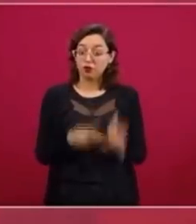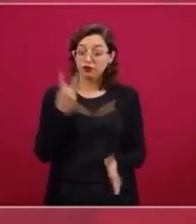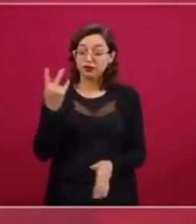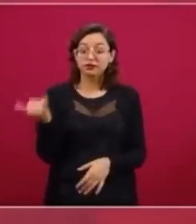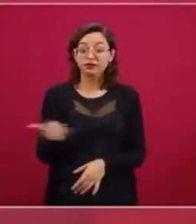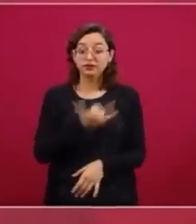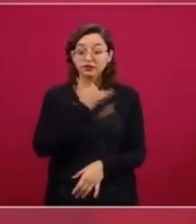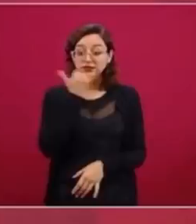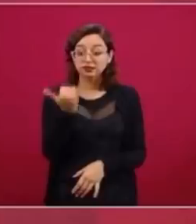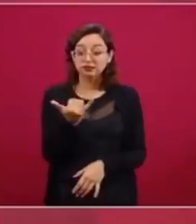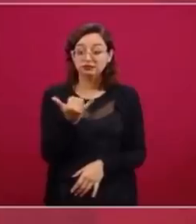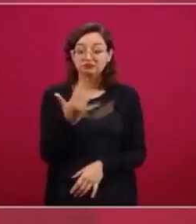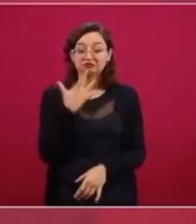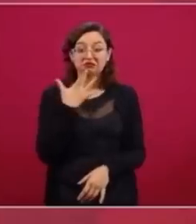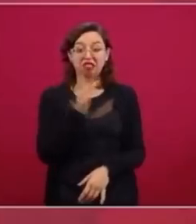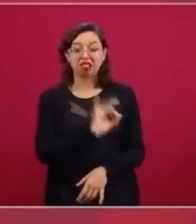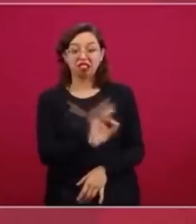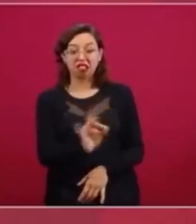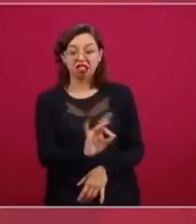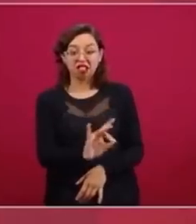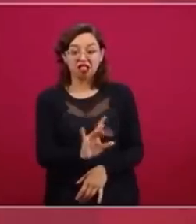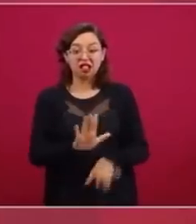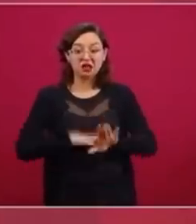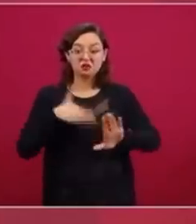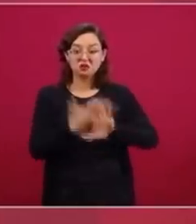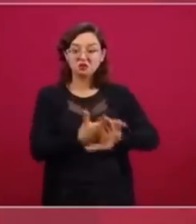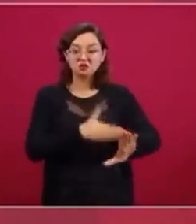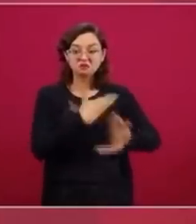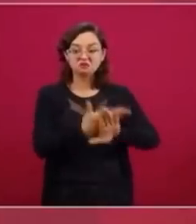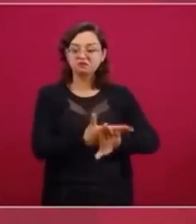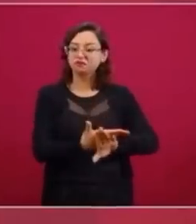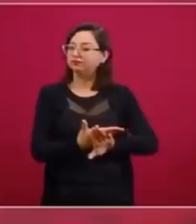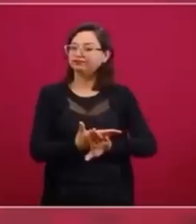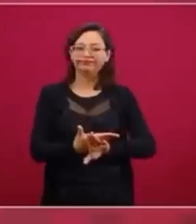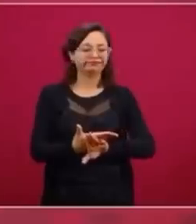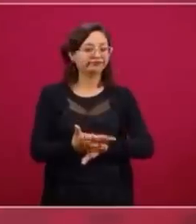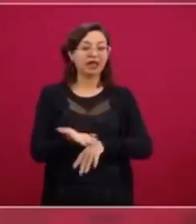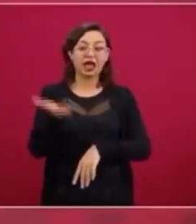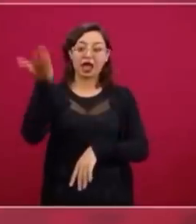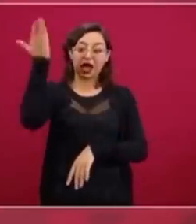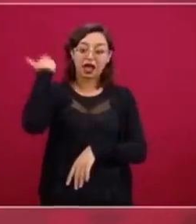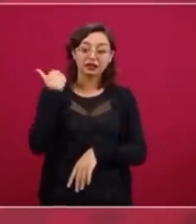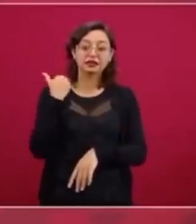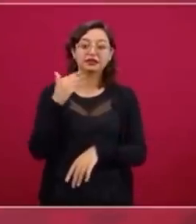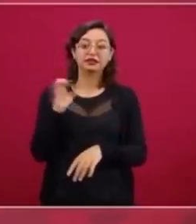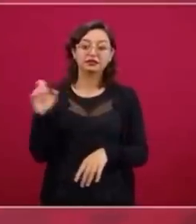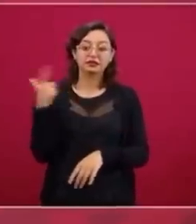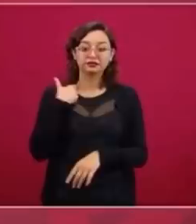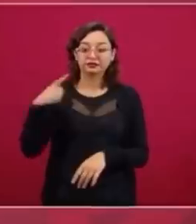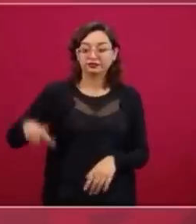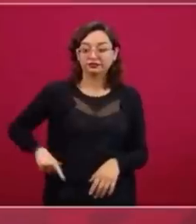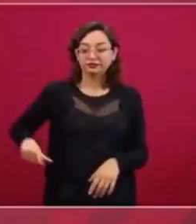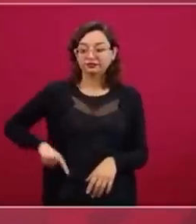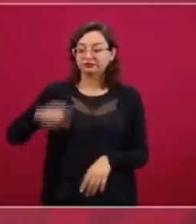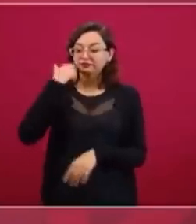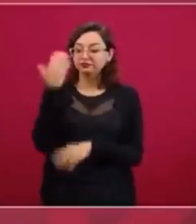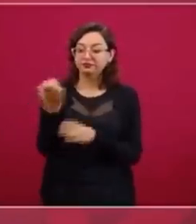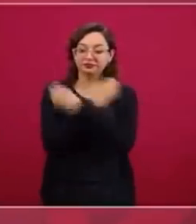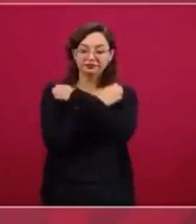de vilipendiarlos, como se hizo cuando querían imponer la mal llamada reforma